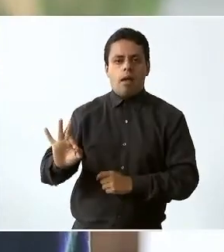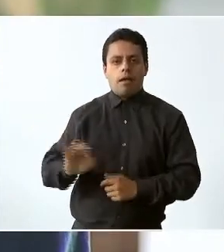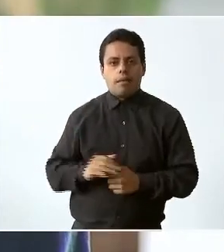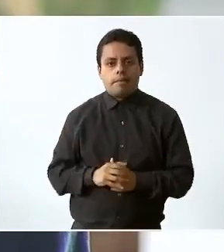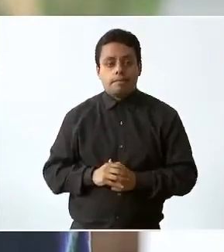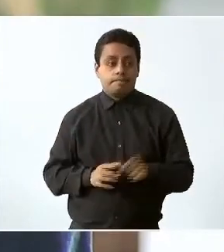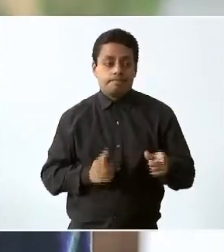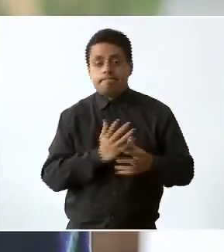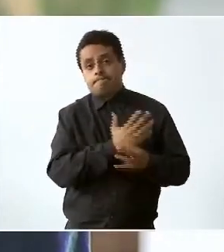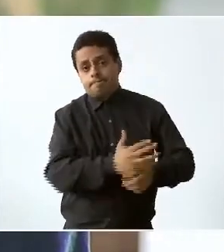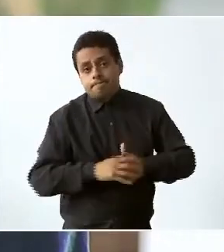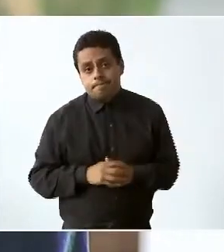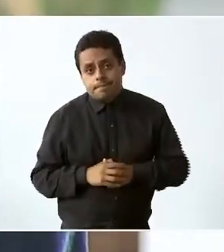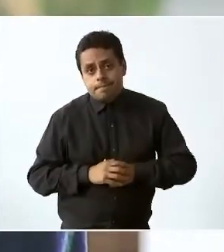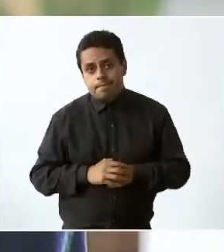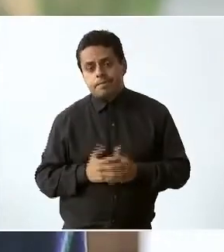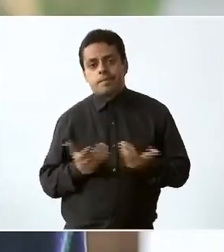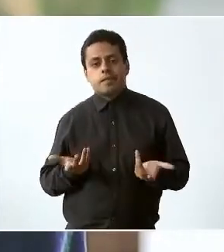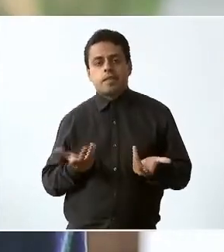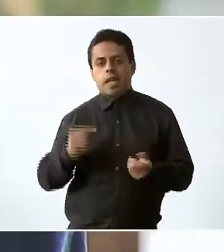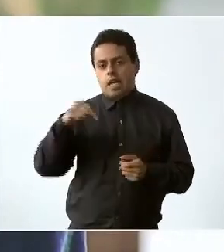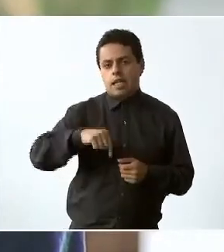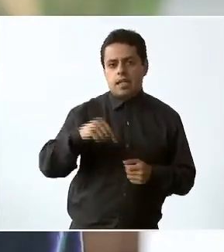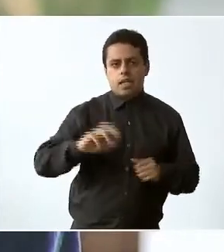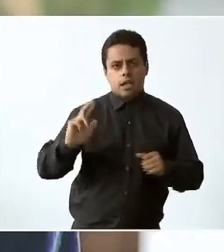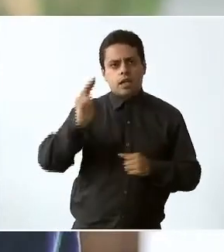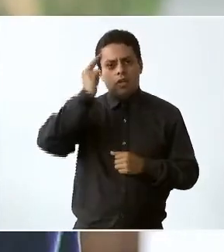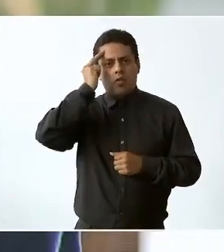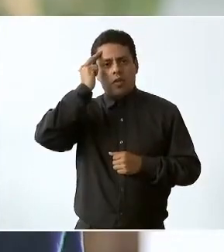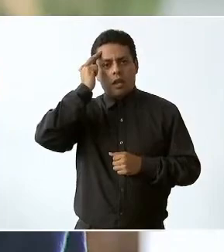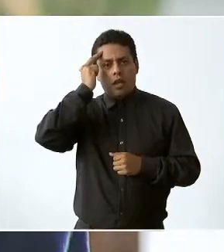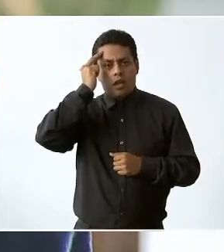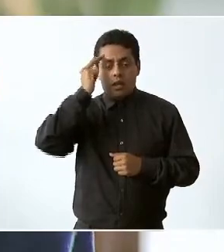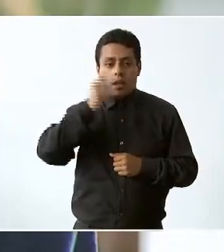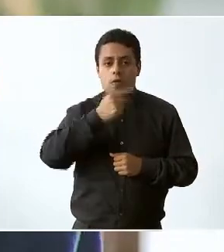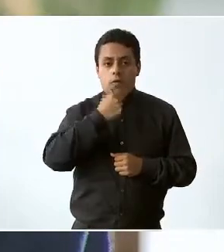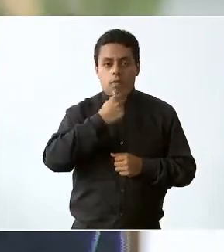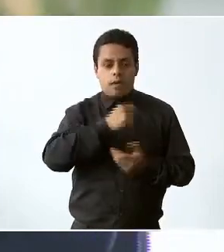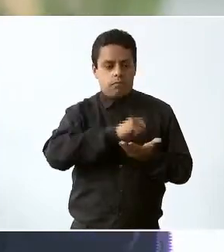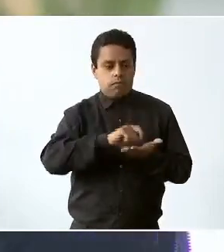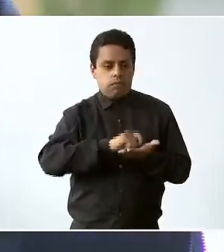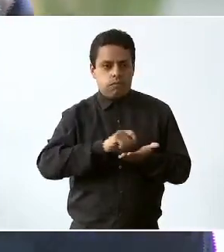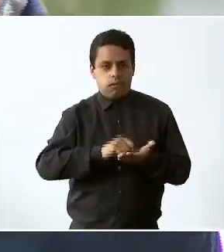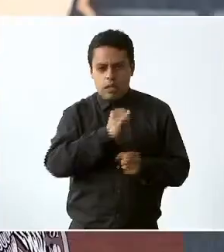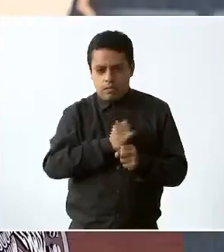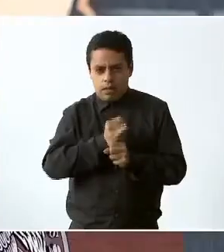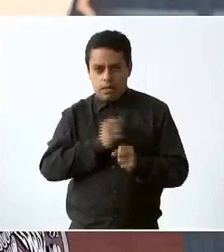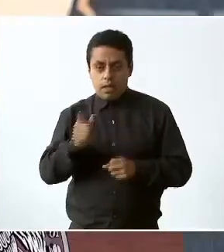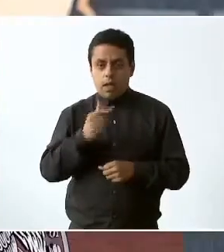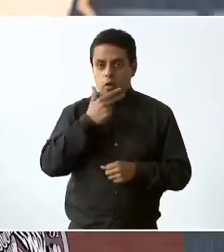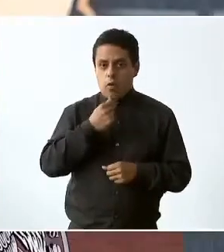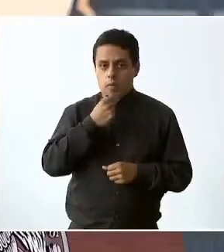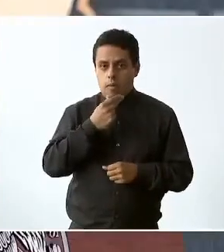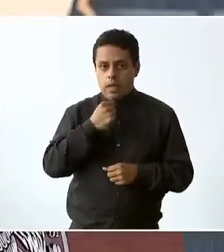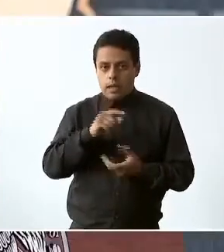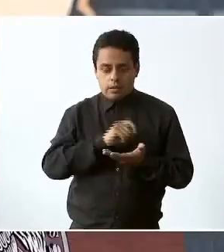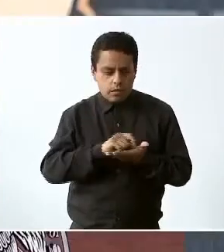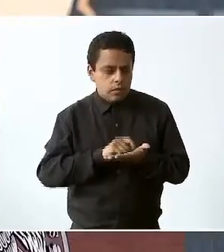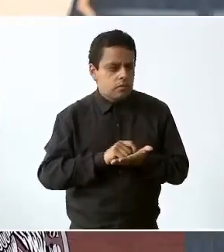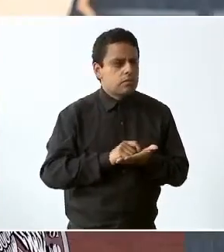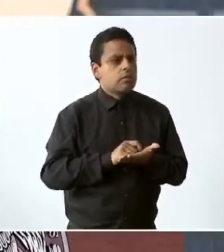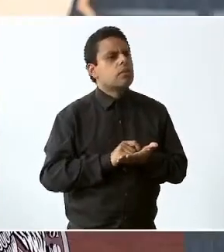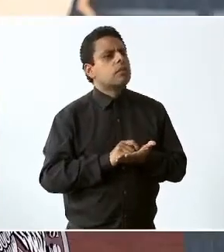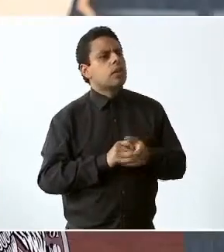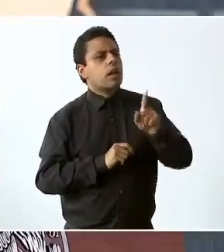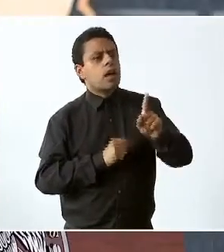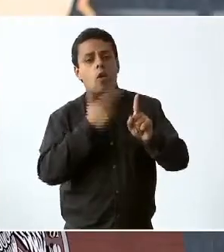Aquí es inevitable recordar al crítico literario Belinsky, quien encaró al gran